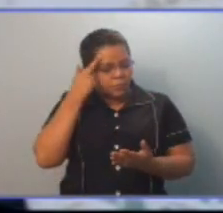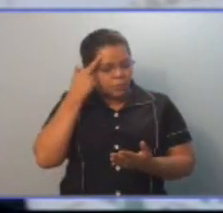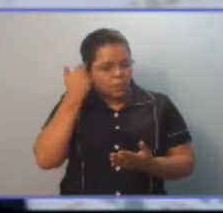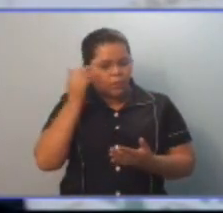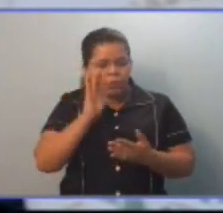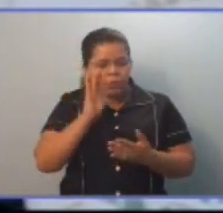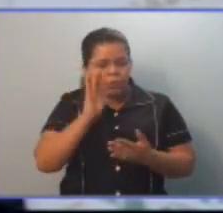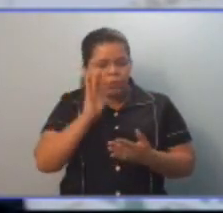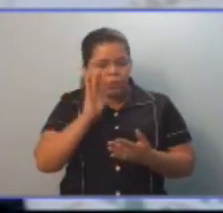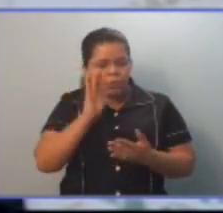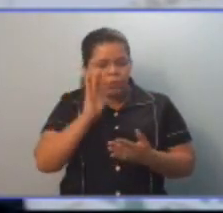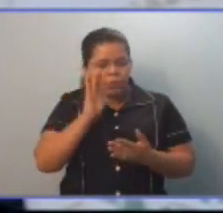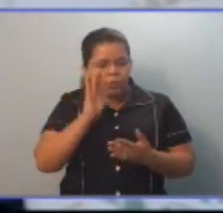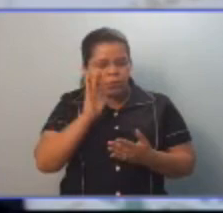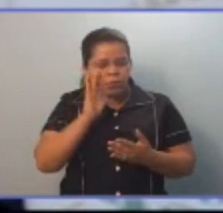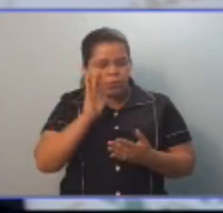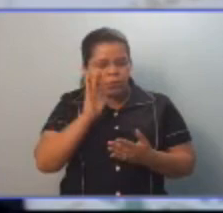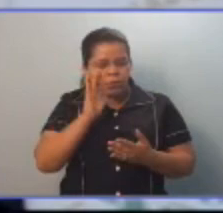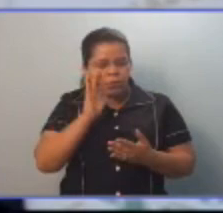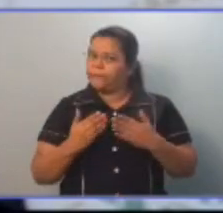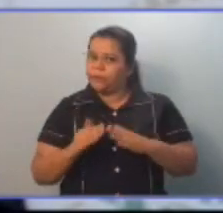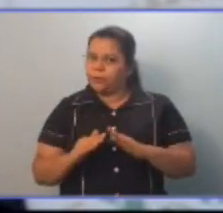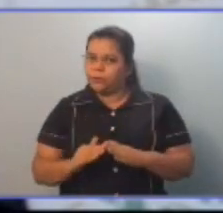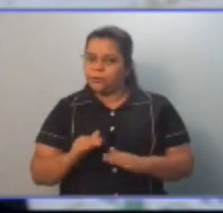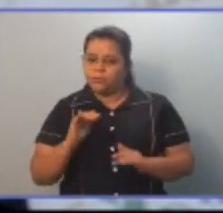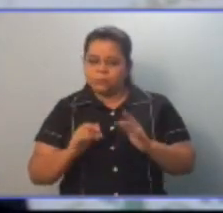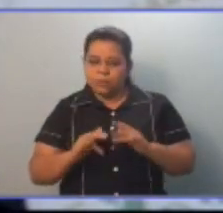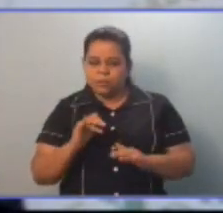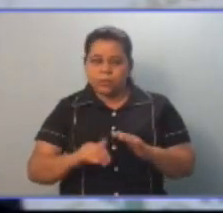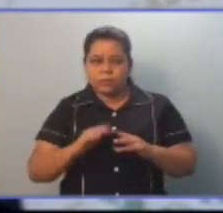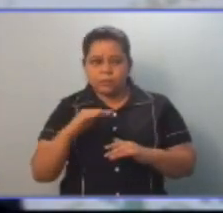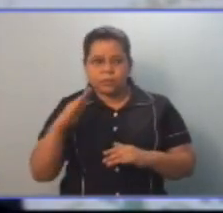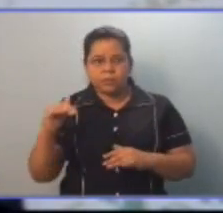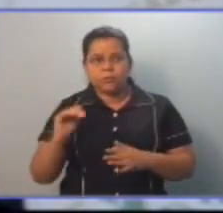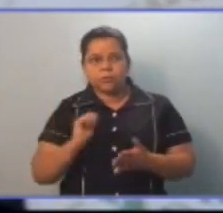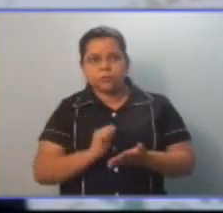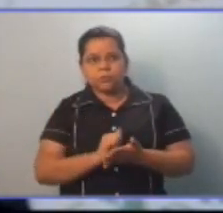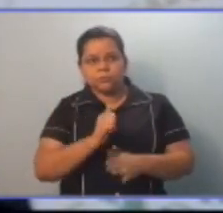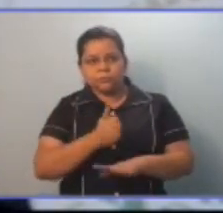decisión. Porque es diferente que la secretaria general plasme